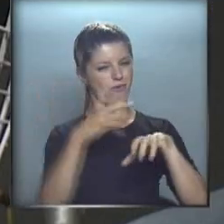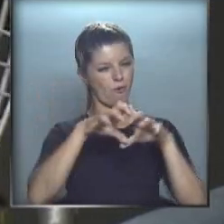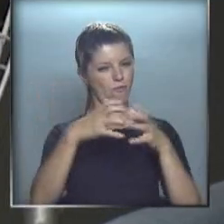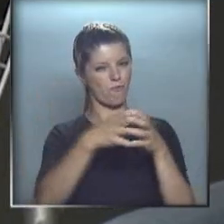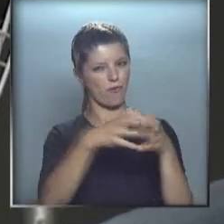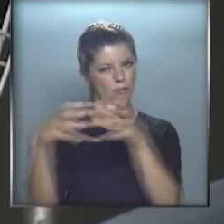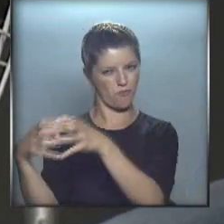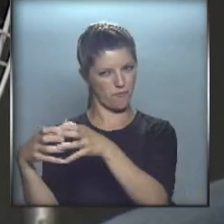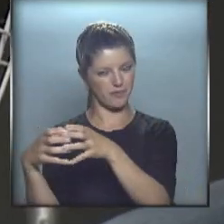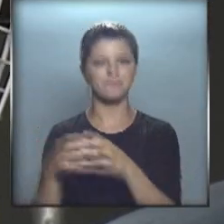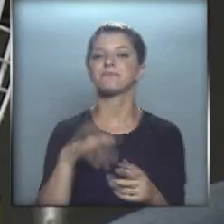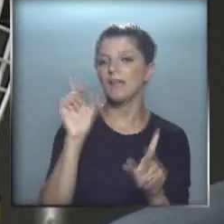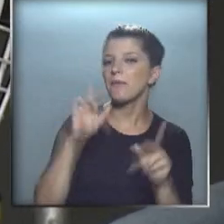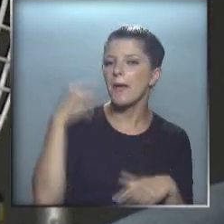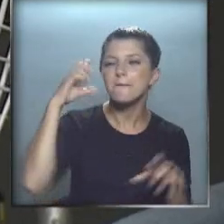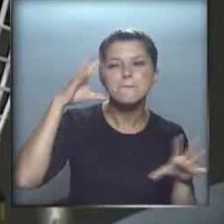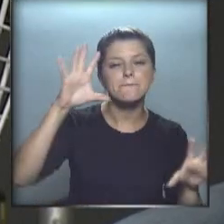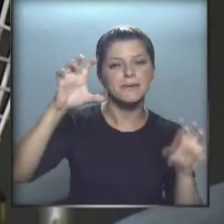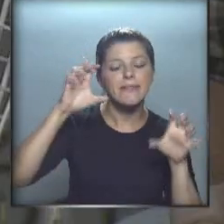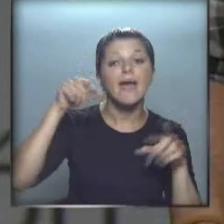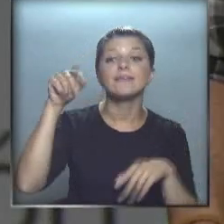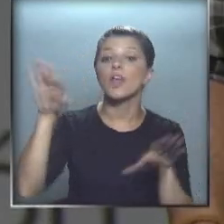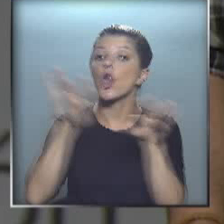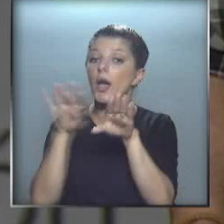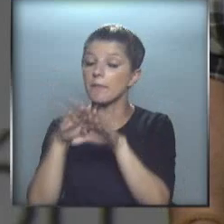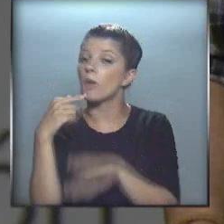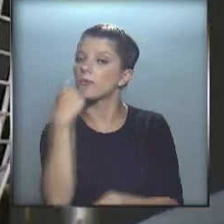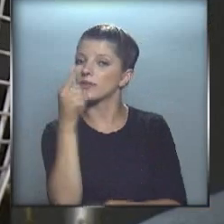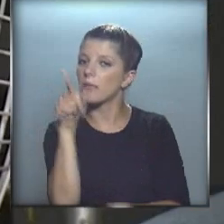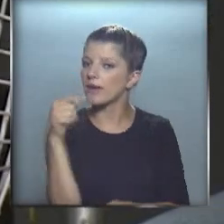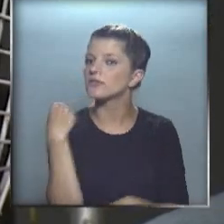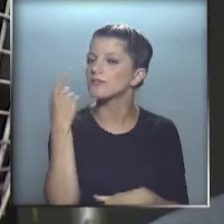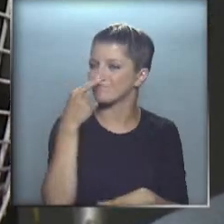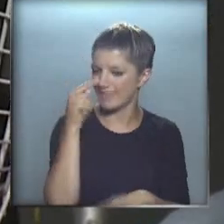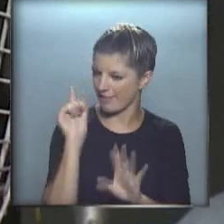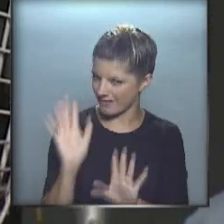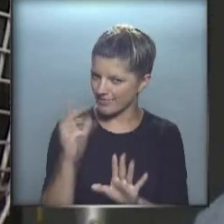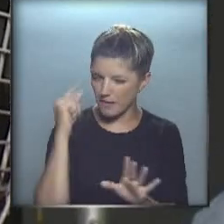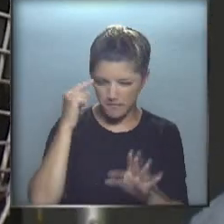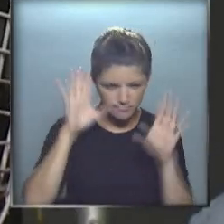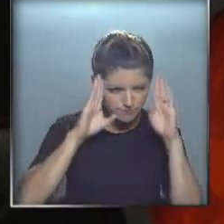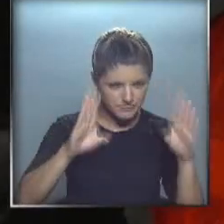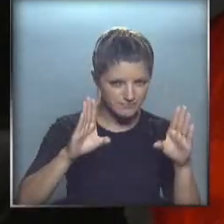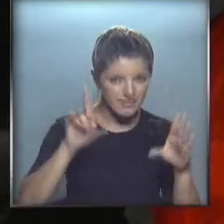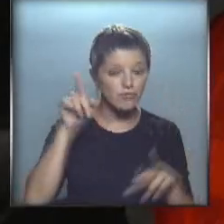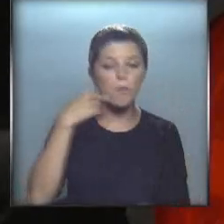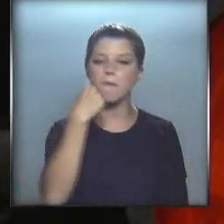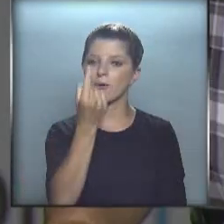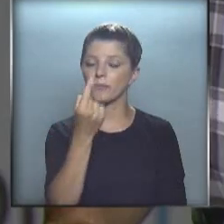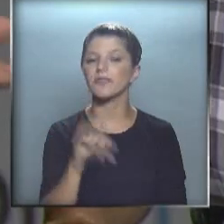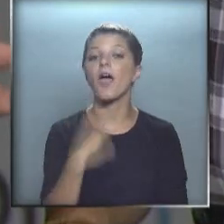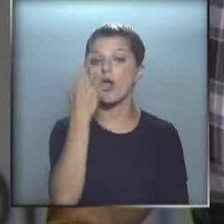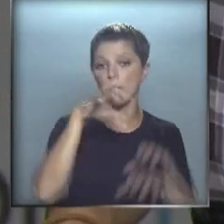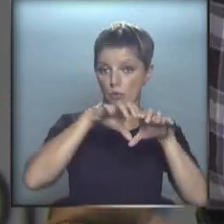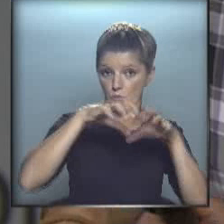a las preguntas que hacen los gemelos, porque son preguntas muy inocentes y son muy interesantes. Son el eje de la novela. Sí, hay dos bandos, están los buenos y